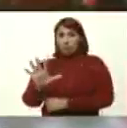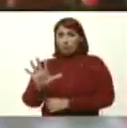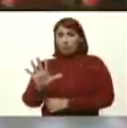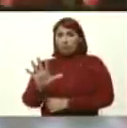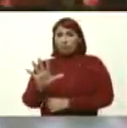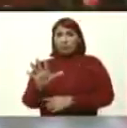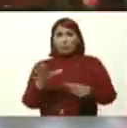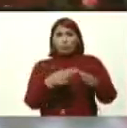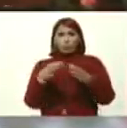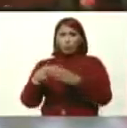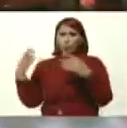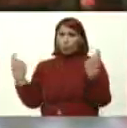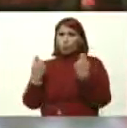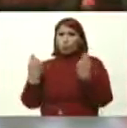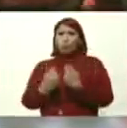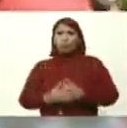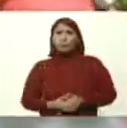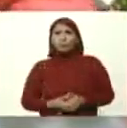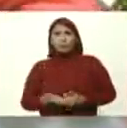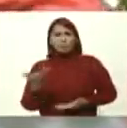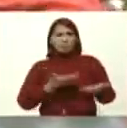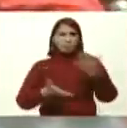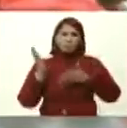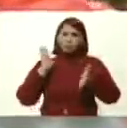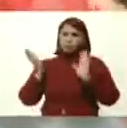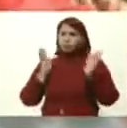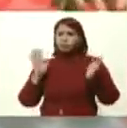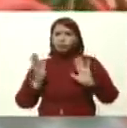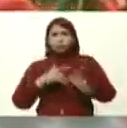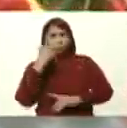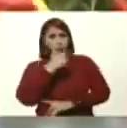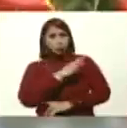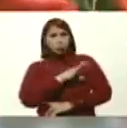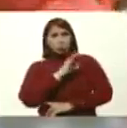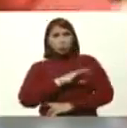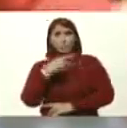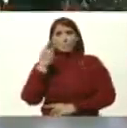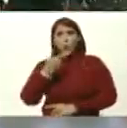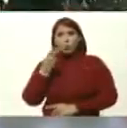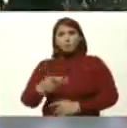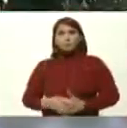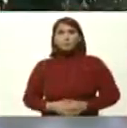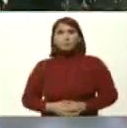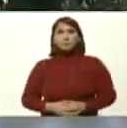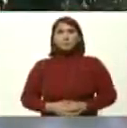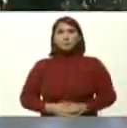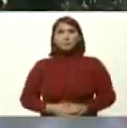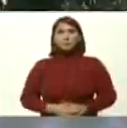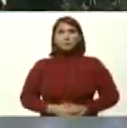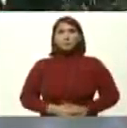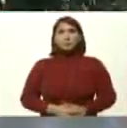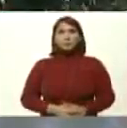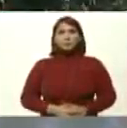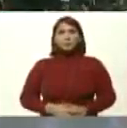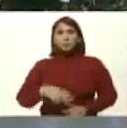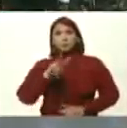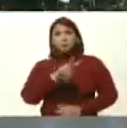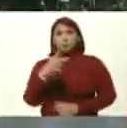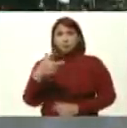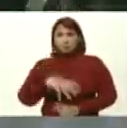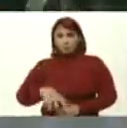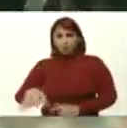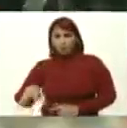335 comandos de campaña interactivos de carácter social, político, son 23